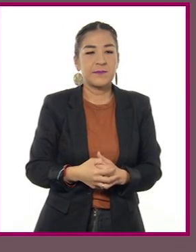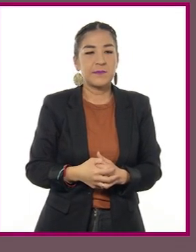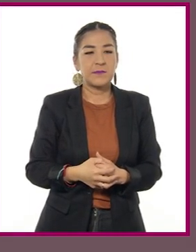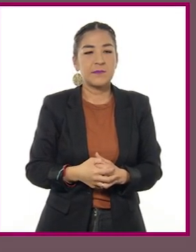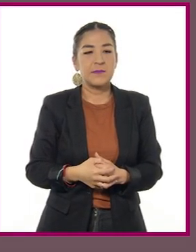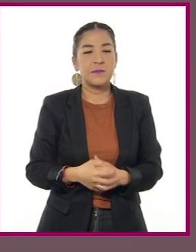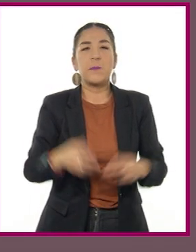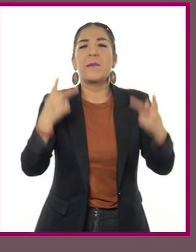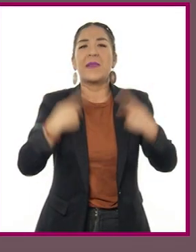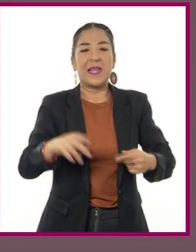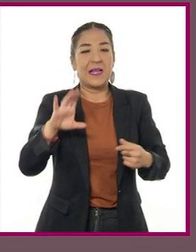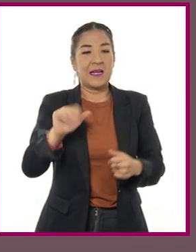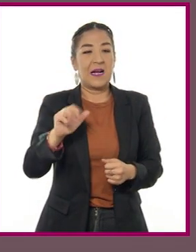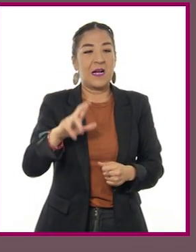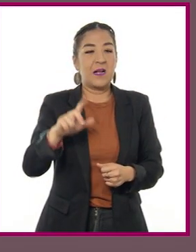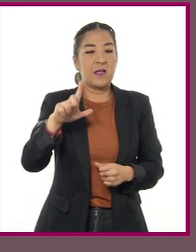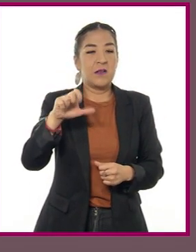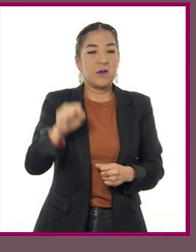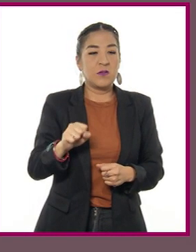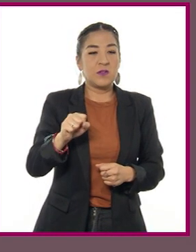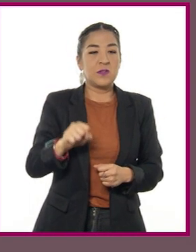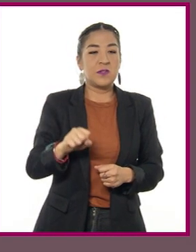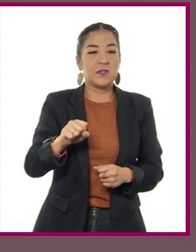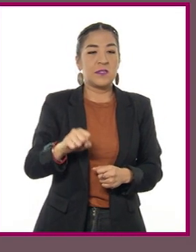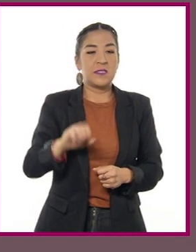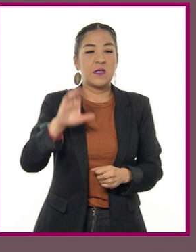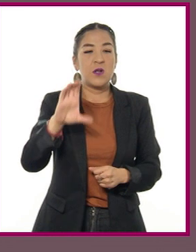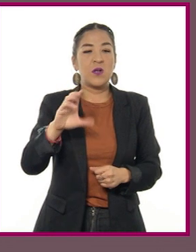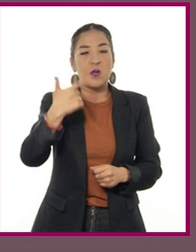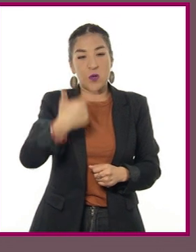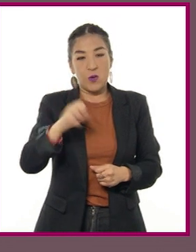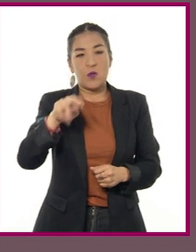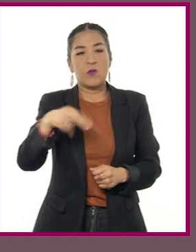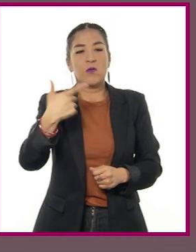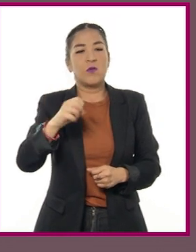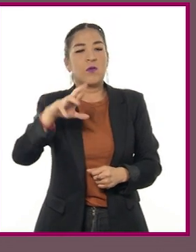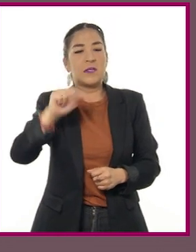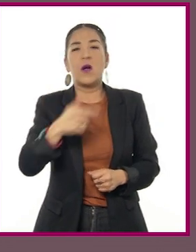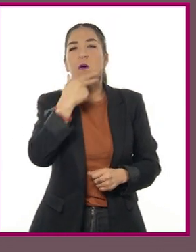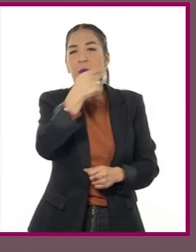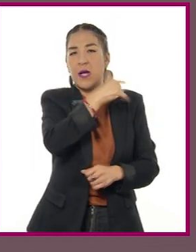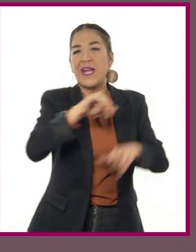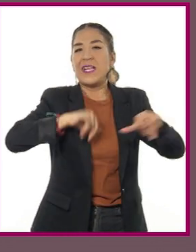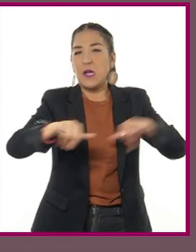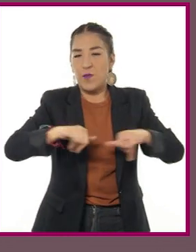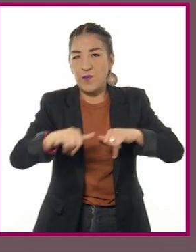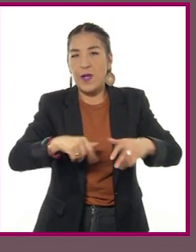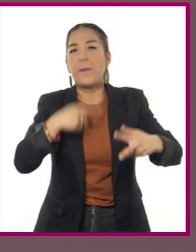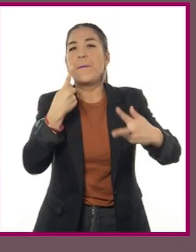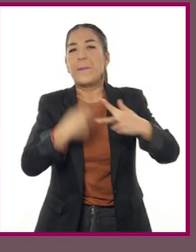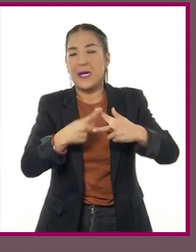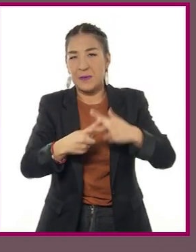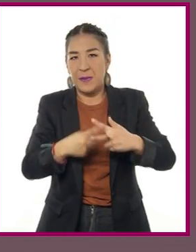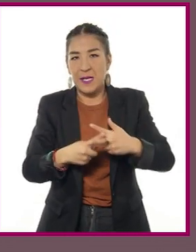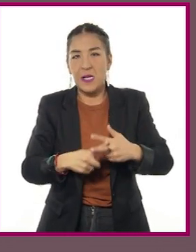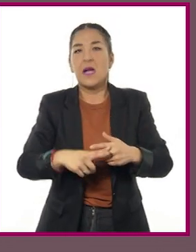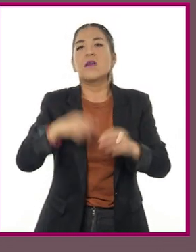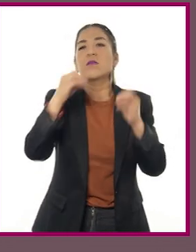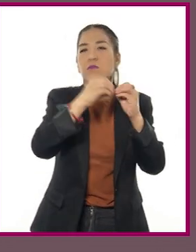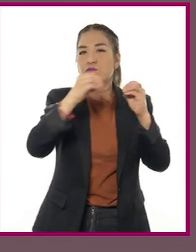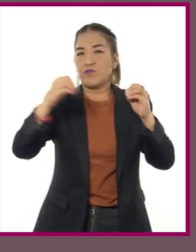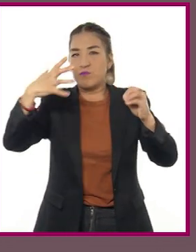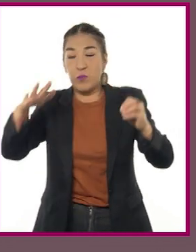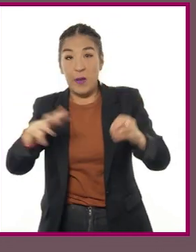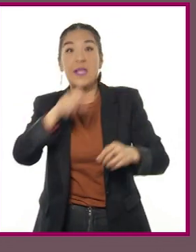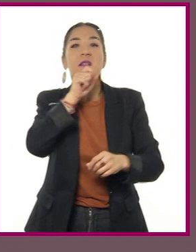Carlos de Sigüenza y Góngora fue un criollo historiador, geógrafo, matemático, astrónomo